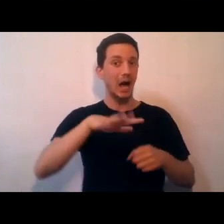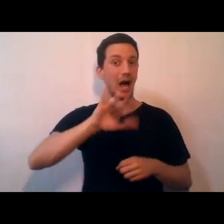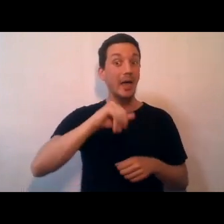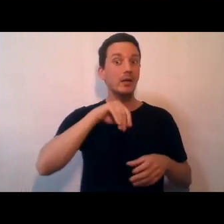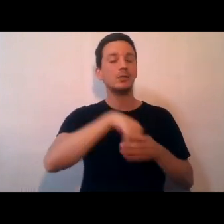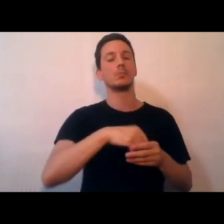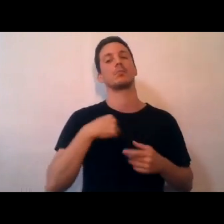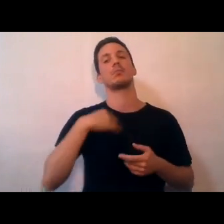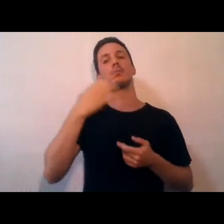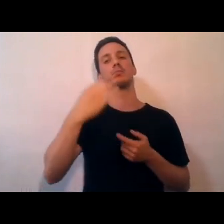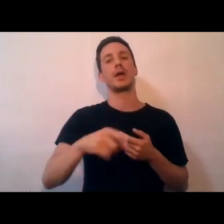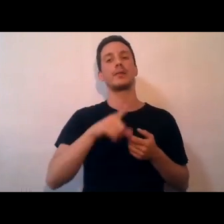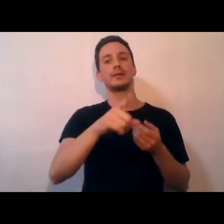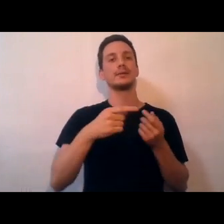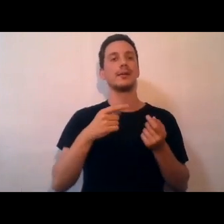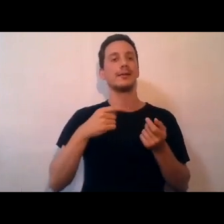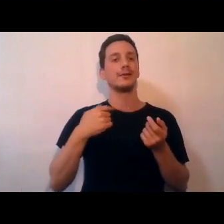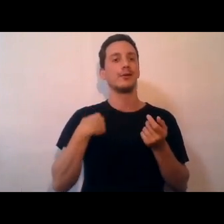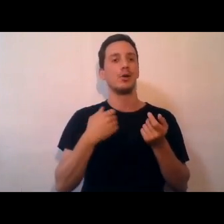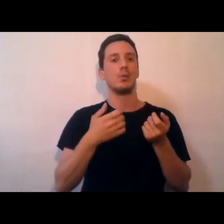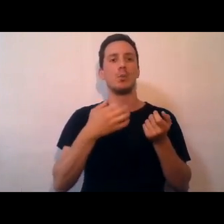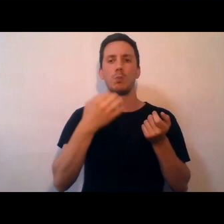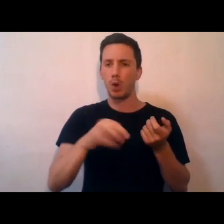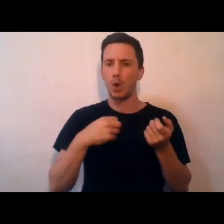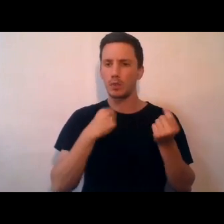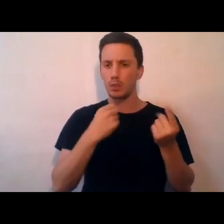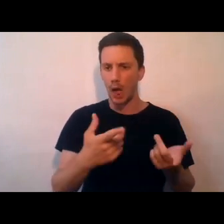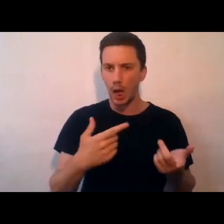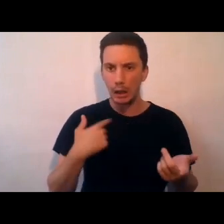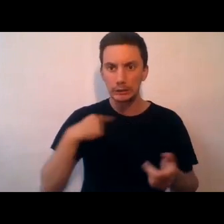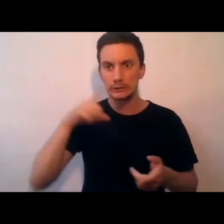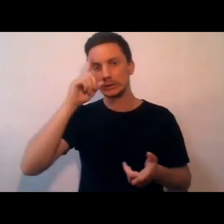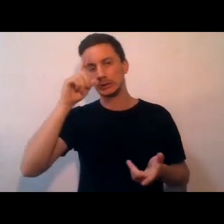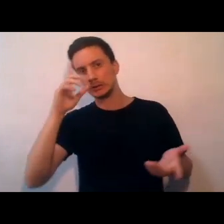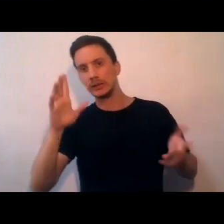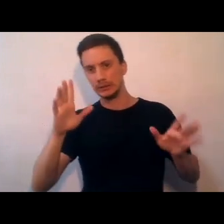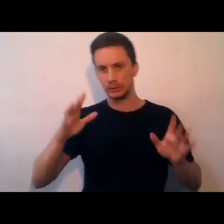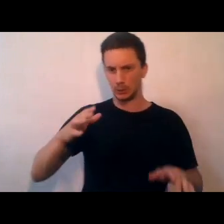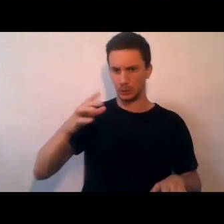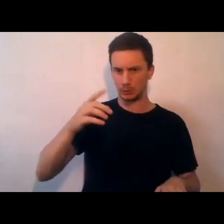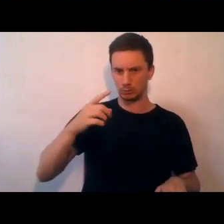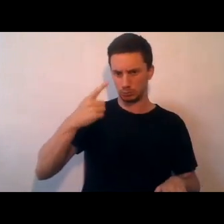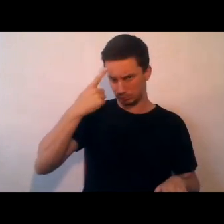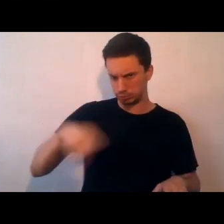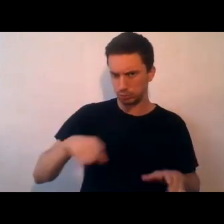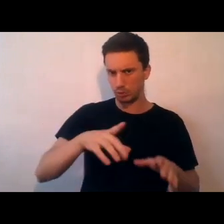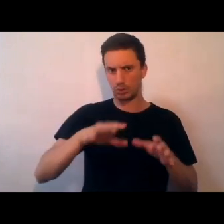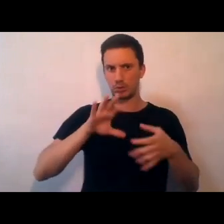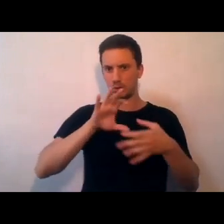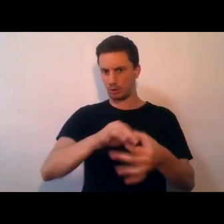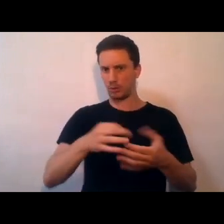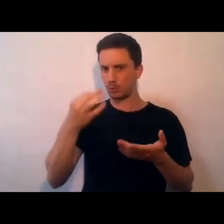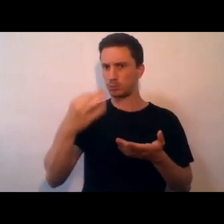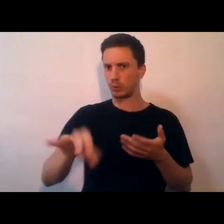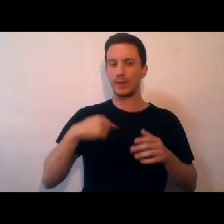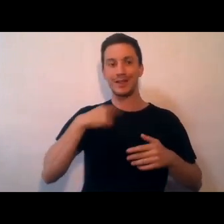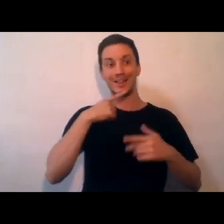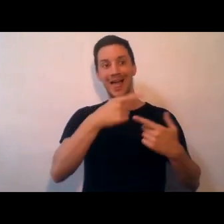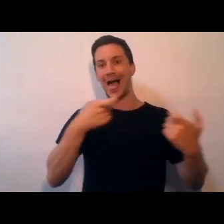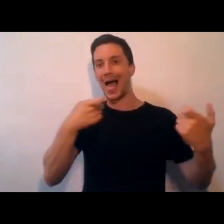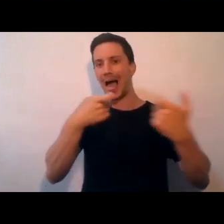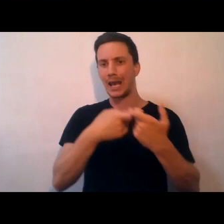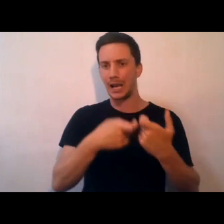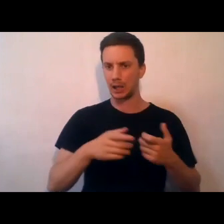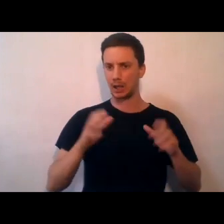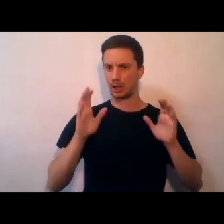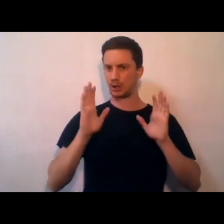niño atópico un filtro químico? Sí que se lo puedes poner. Que sea atópico no quiere decir que vaya a tener alergia a ese componente, pero